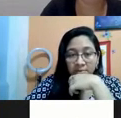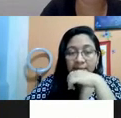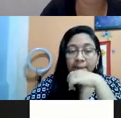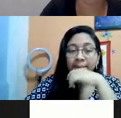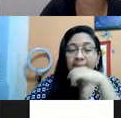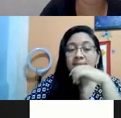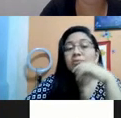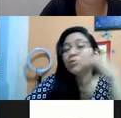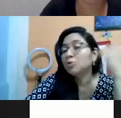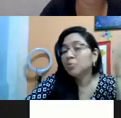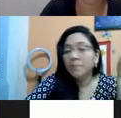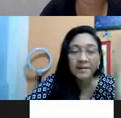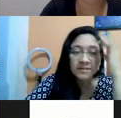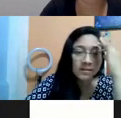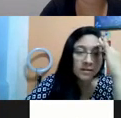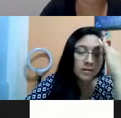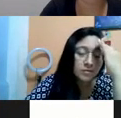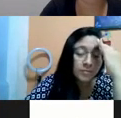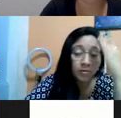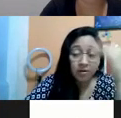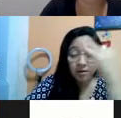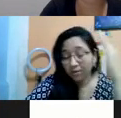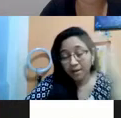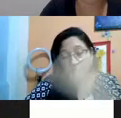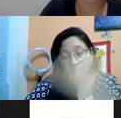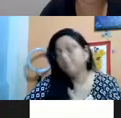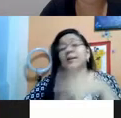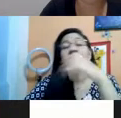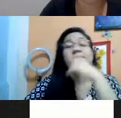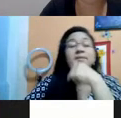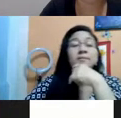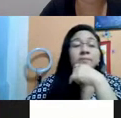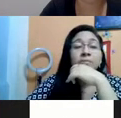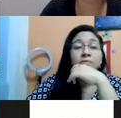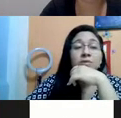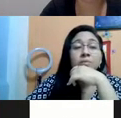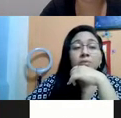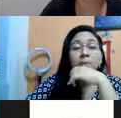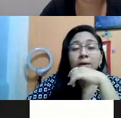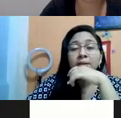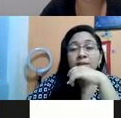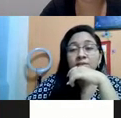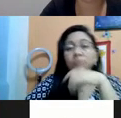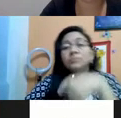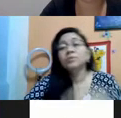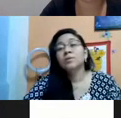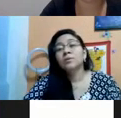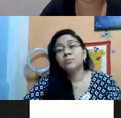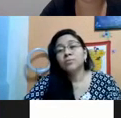cédula. ¿Qué pasa si no me aparece aquí? No sé, puedo tener una amplia lista. Entonces, nos vamos a